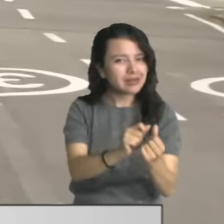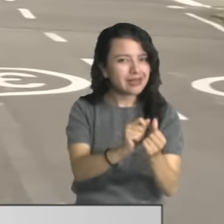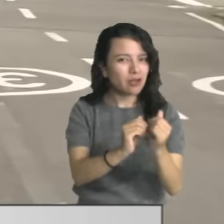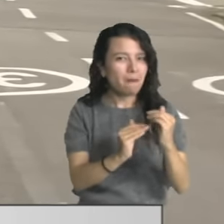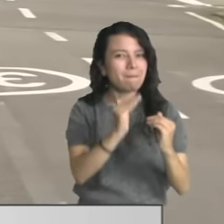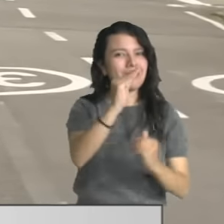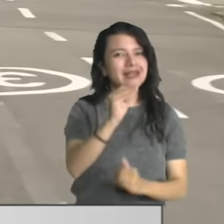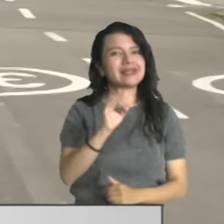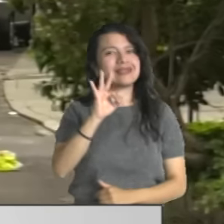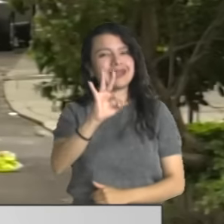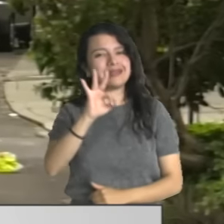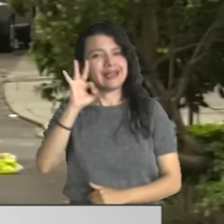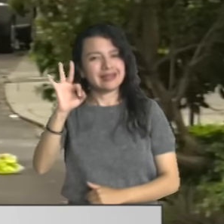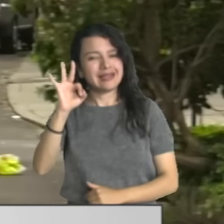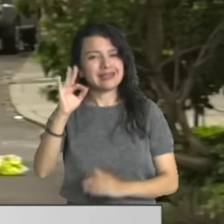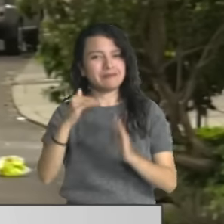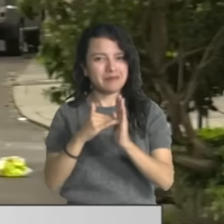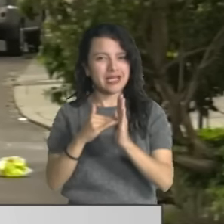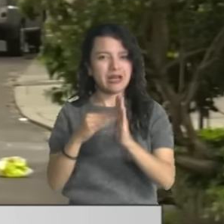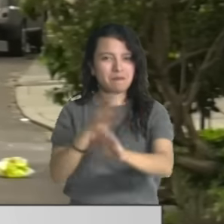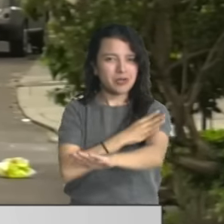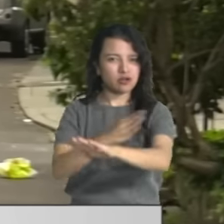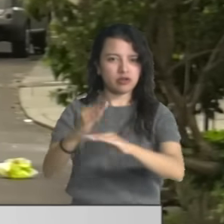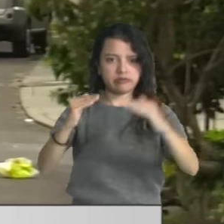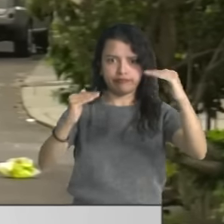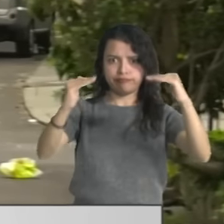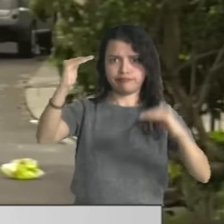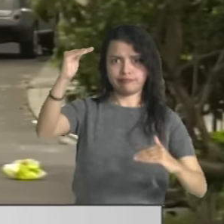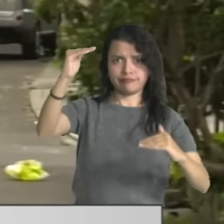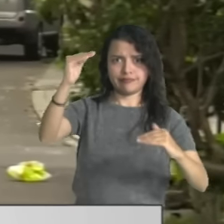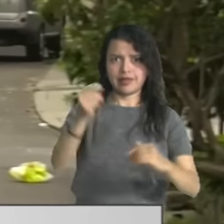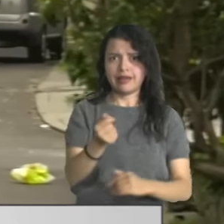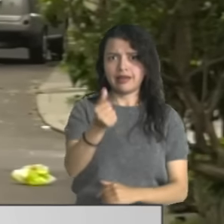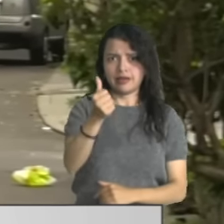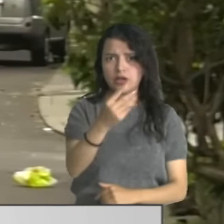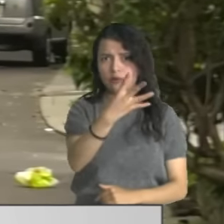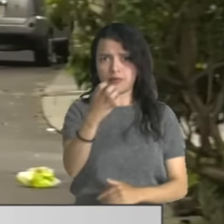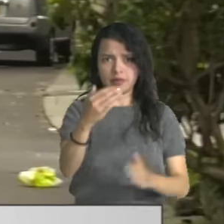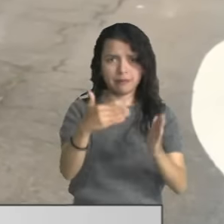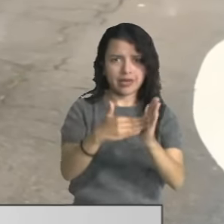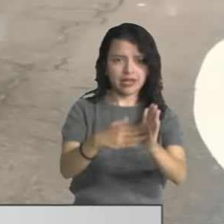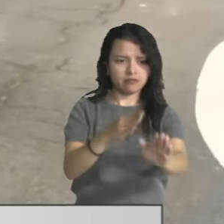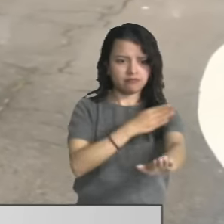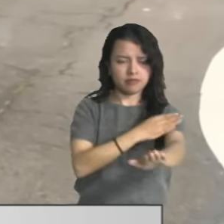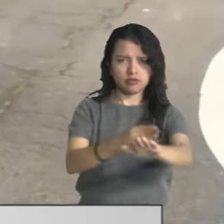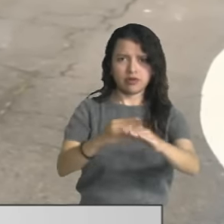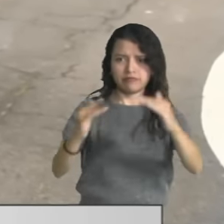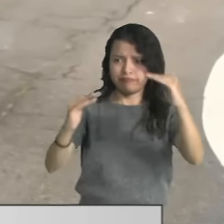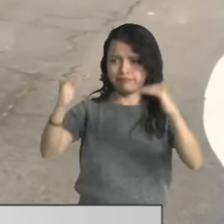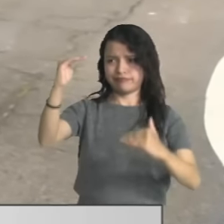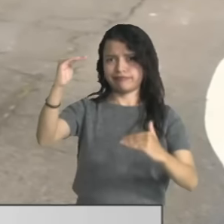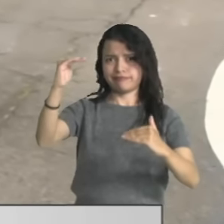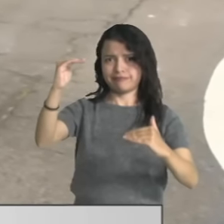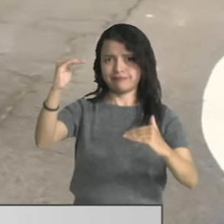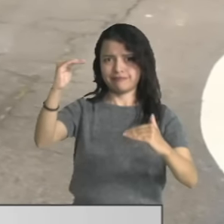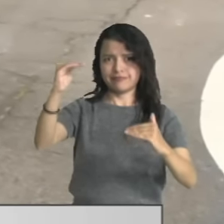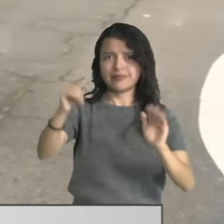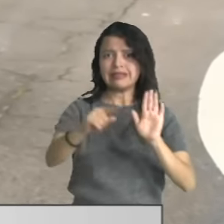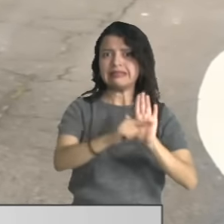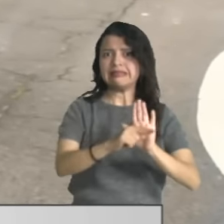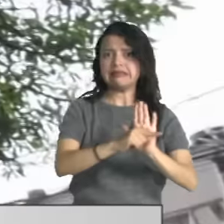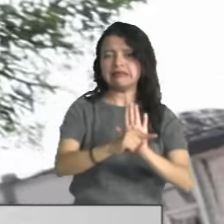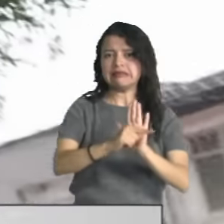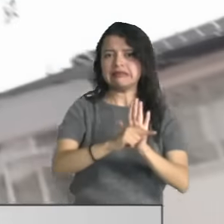32 mil millones de pesos, un déficit cercano a los 9 mil millones de pesos. Recordemos que todos estos fondos iban a aportar al Fondo de Estabilización Tarifaria, que presenta un